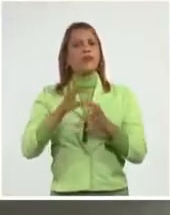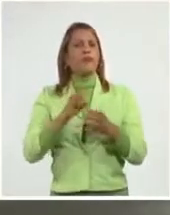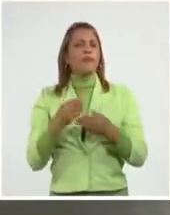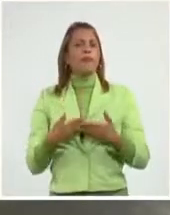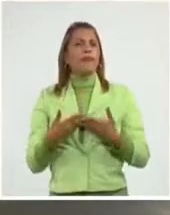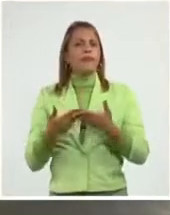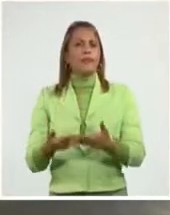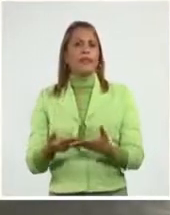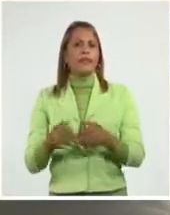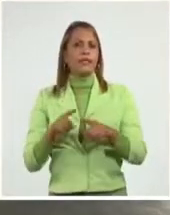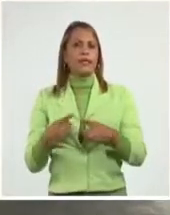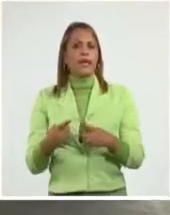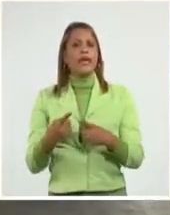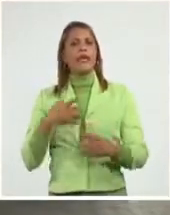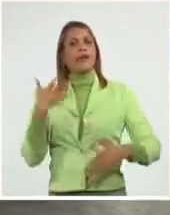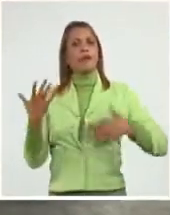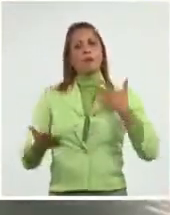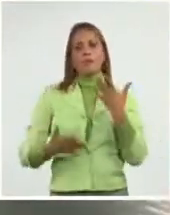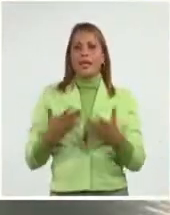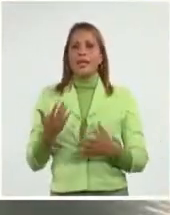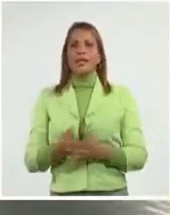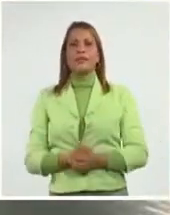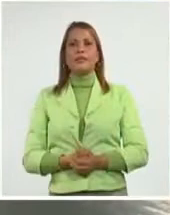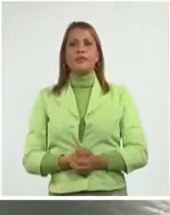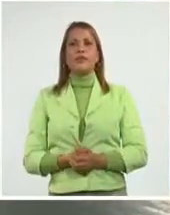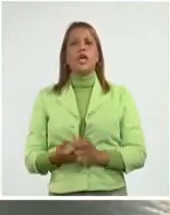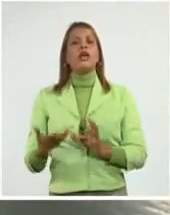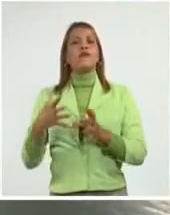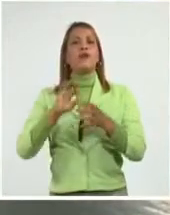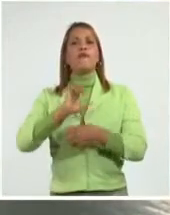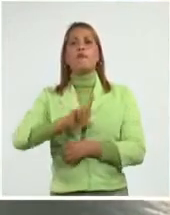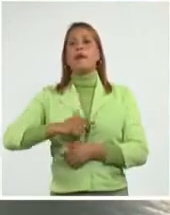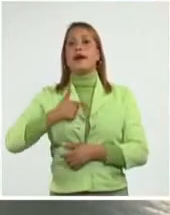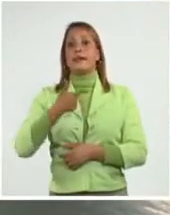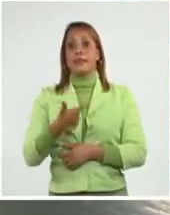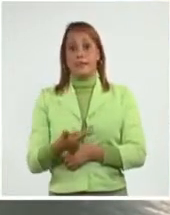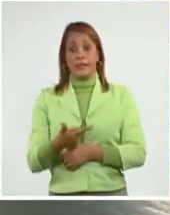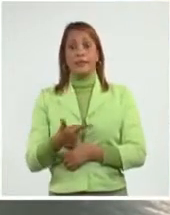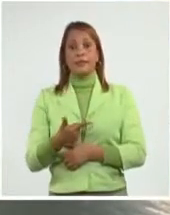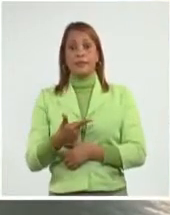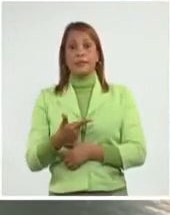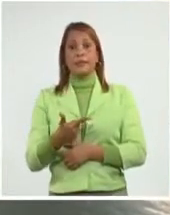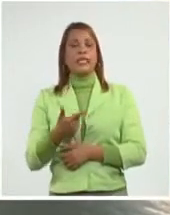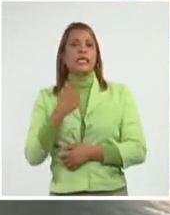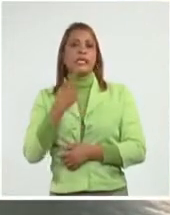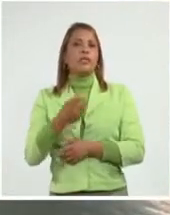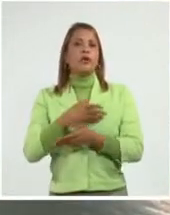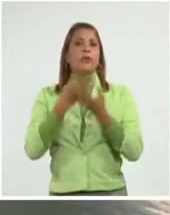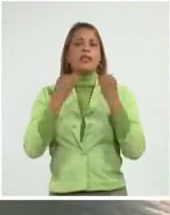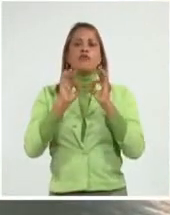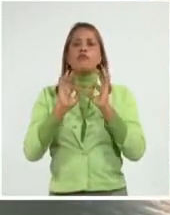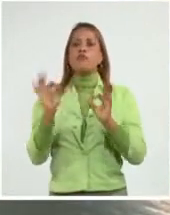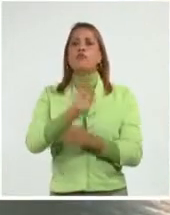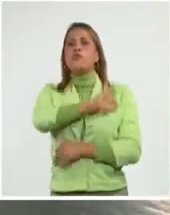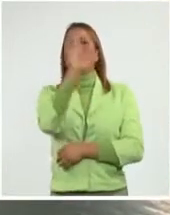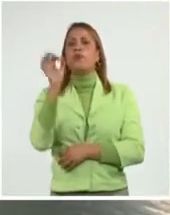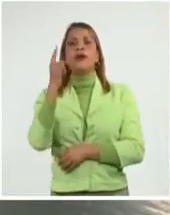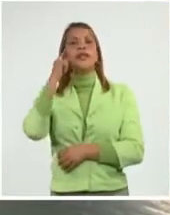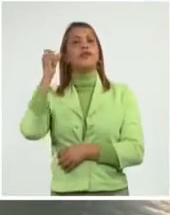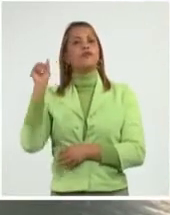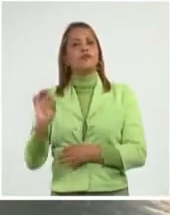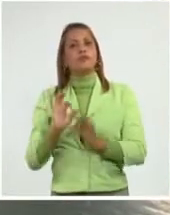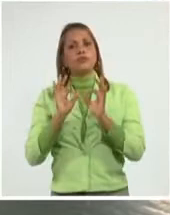ellos estimulados en esta forma de artística, y de que no pierdan la ilusión, de que siempre